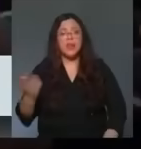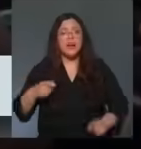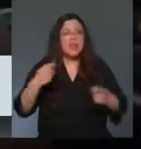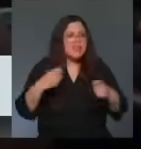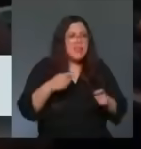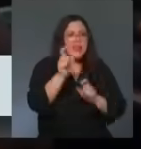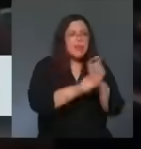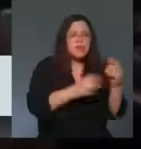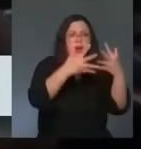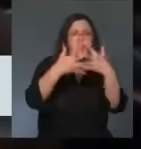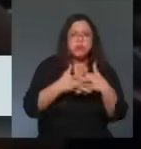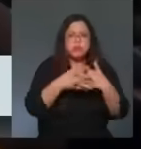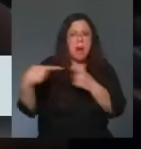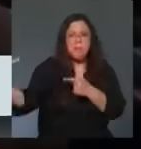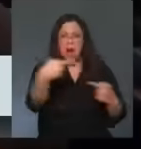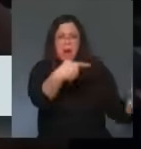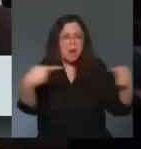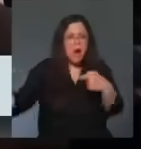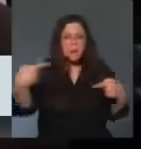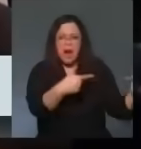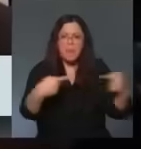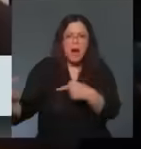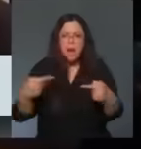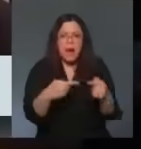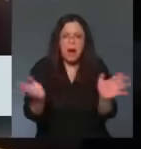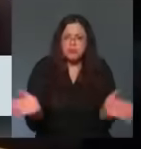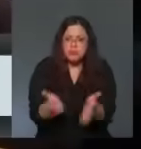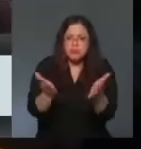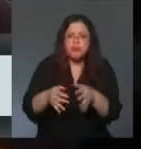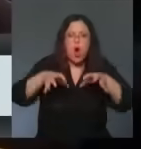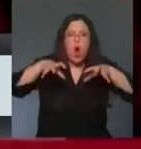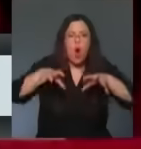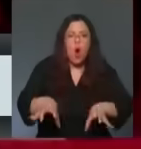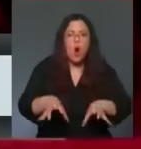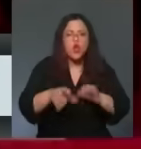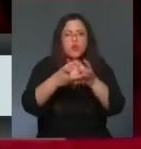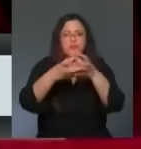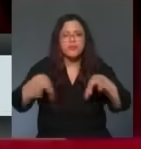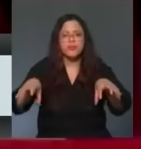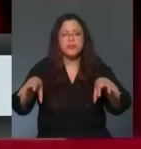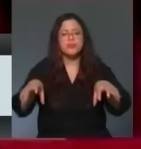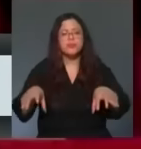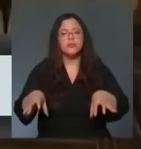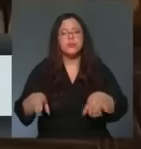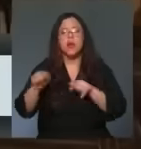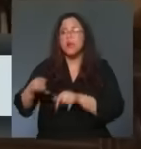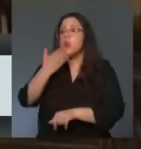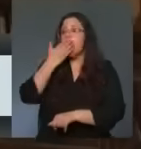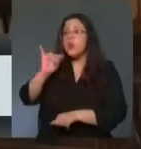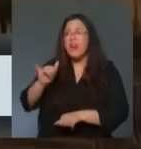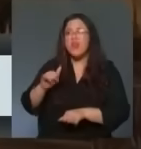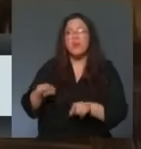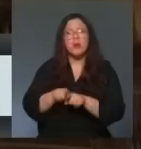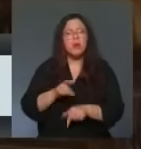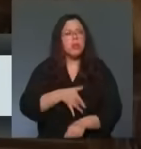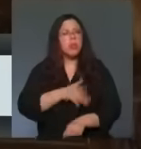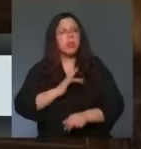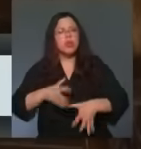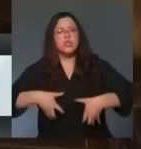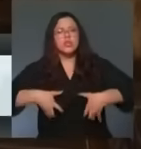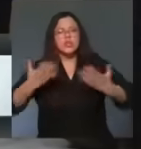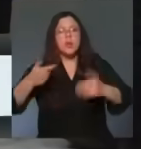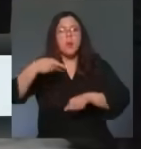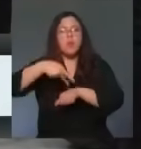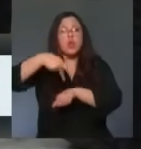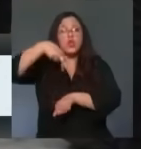se señalen unos a otros, avivando el combustible del odio y la división. Una broma ofensiva que enfurece a Puerto Rico y